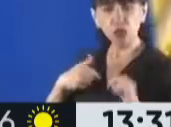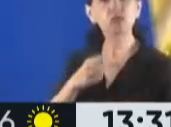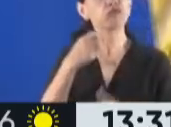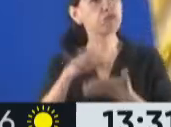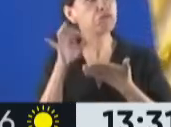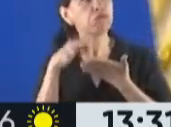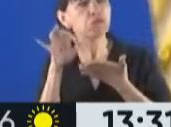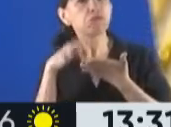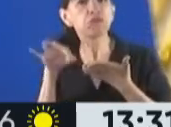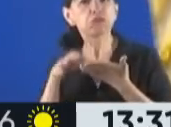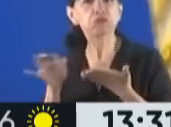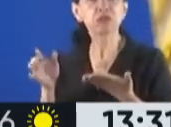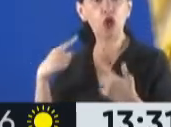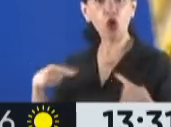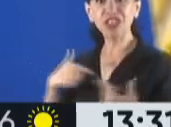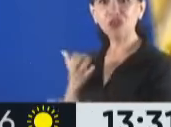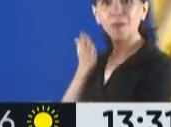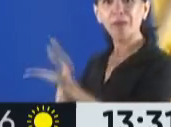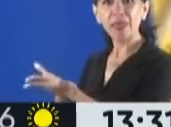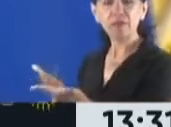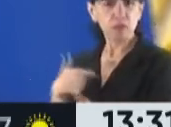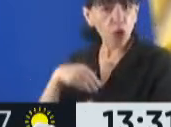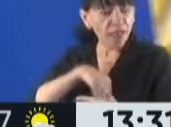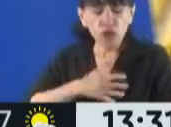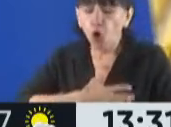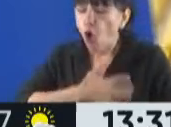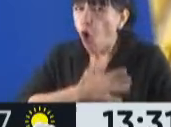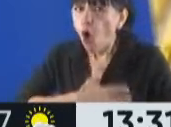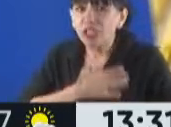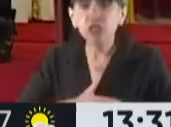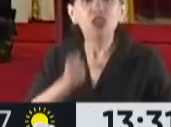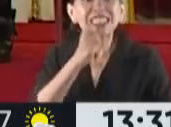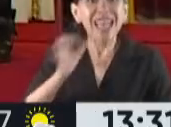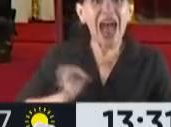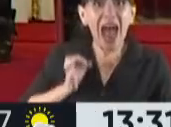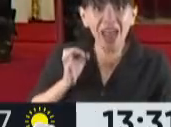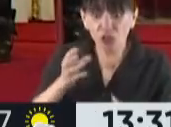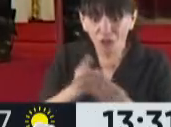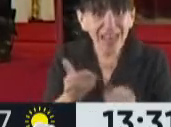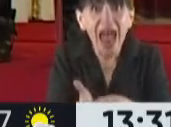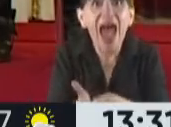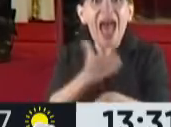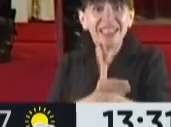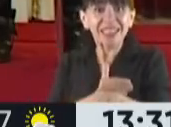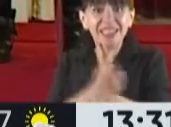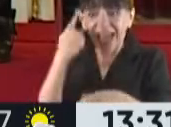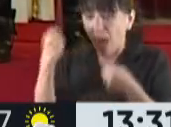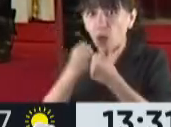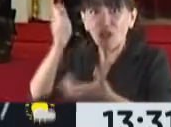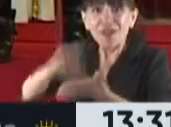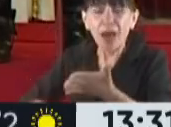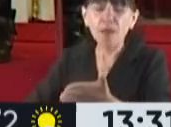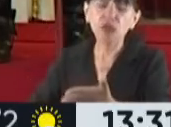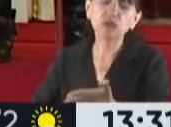lo cual, yo estaría muy contento si antes de que termine el año podemos firmar ese acuerdo político y habiéndonos puesto